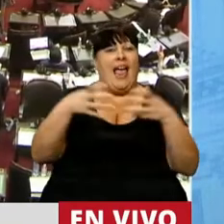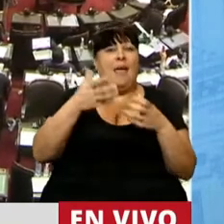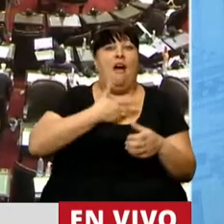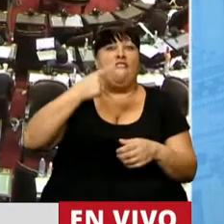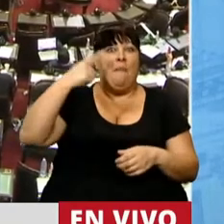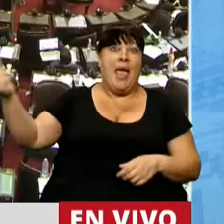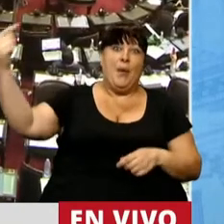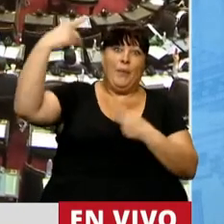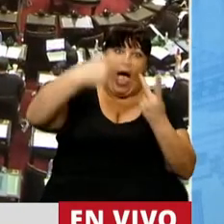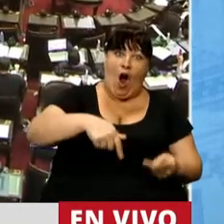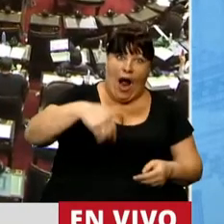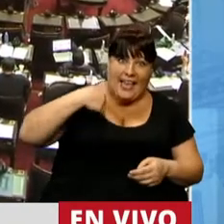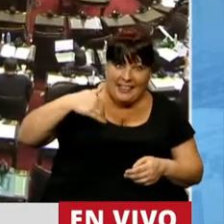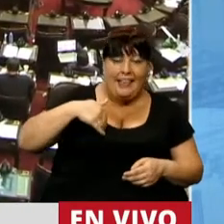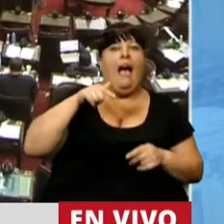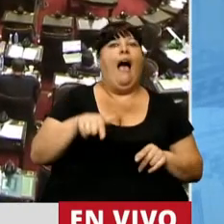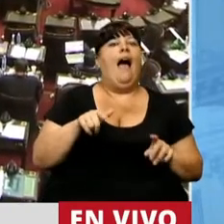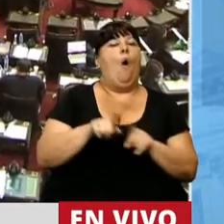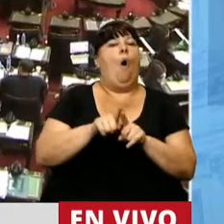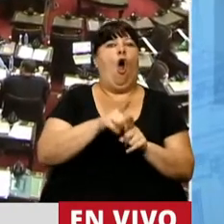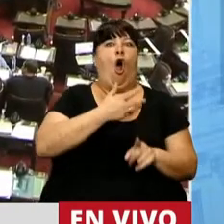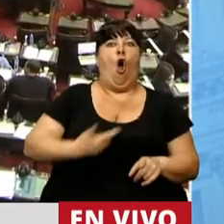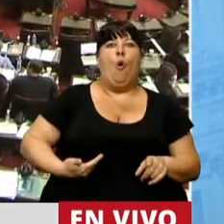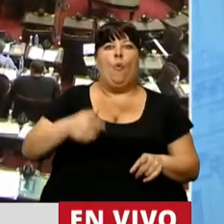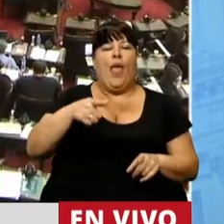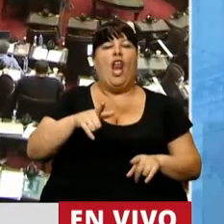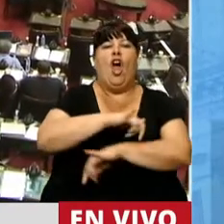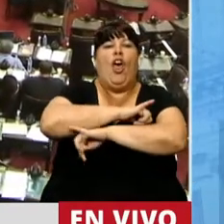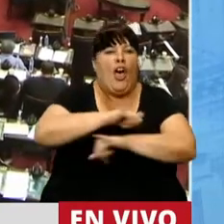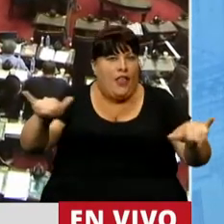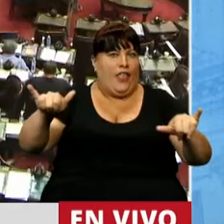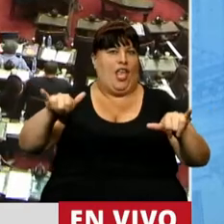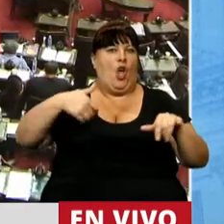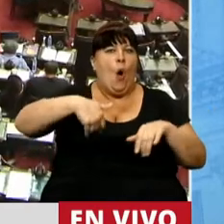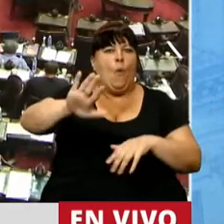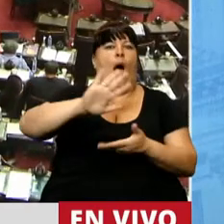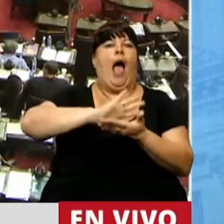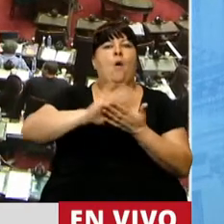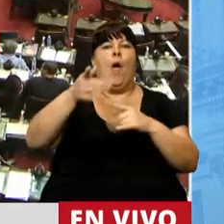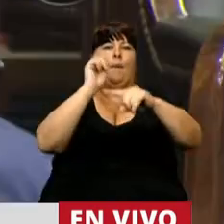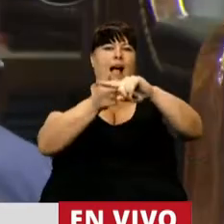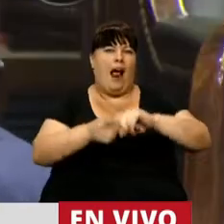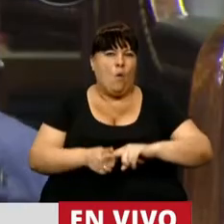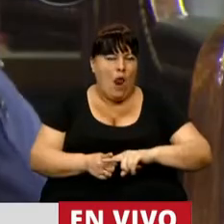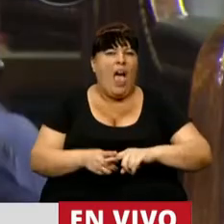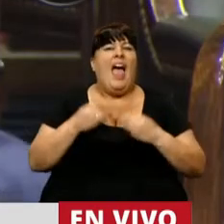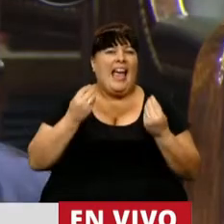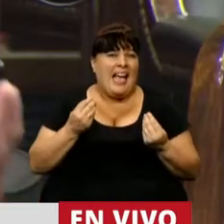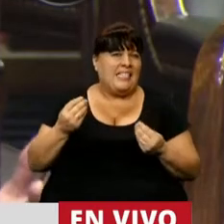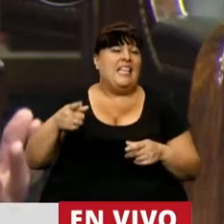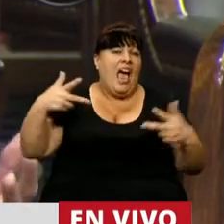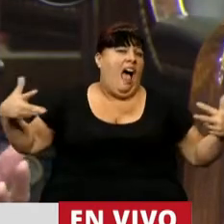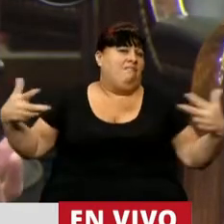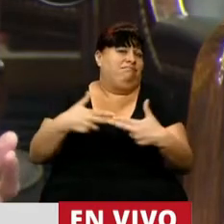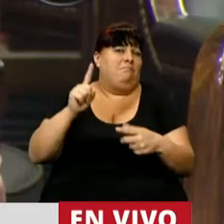Fondo Monetario Internacional, ahí el gobierno nacional anunció esta nueva fórmula, que es ni más ni menos el ajuste